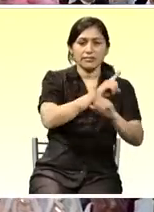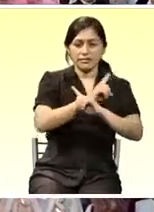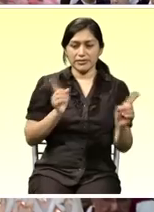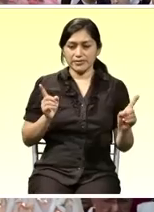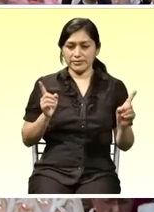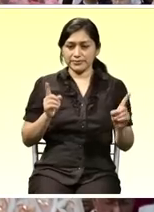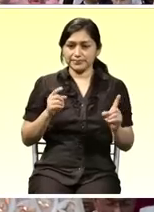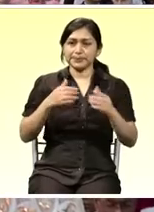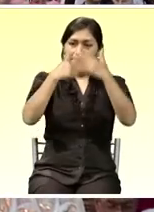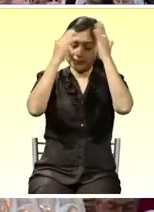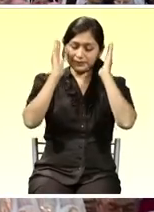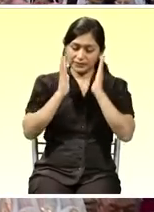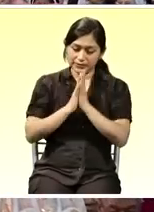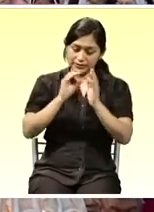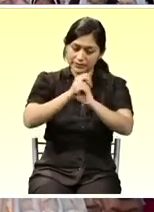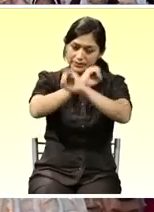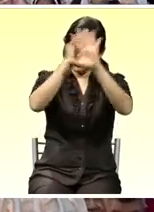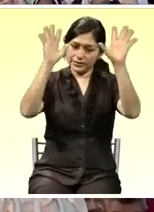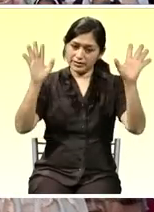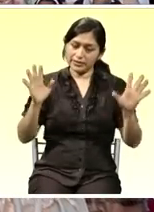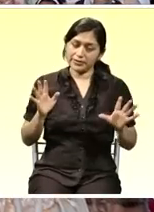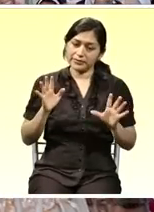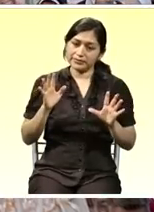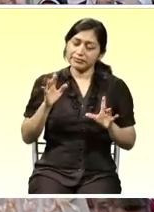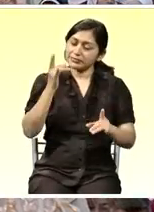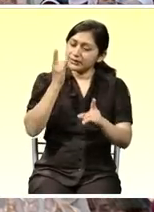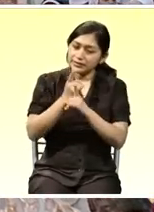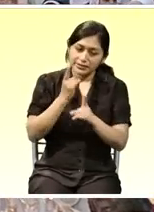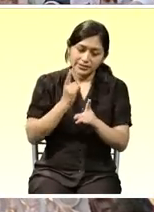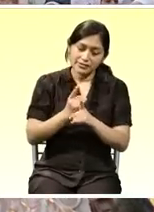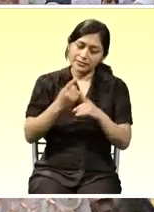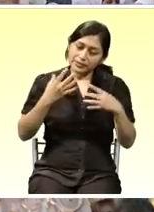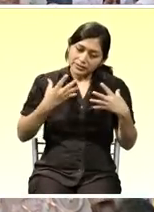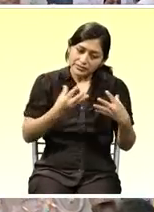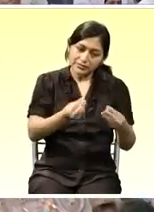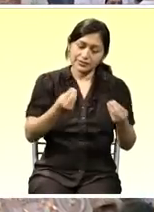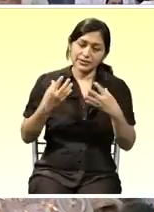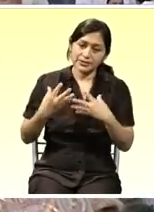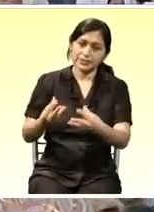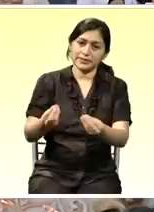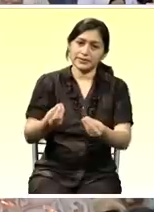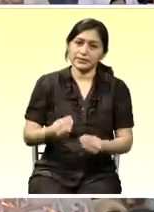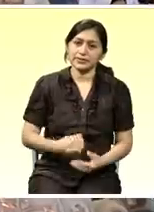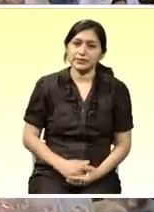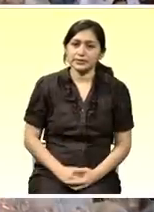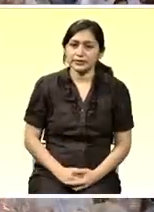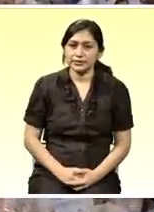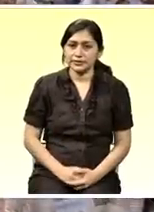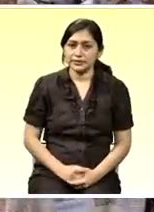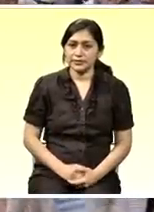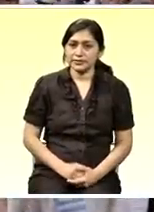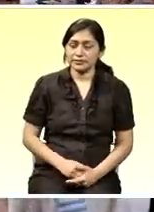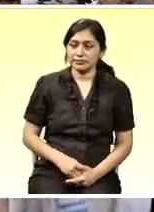Virgen del milagro, gloria de este pueblo, en quien siempre halla todo su remedio.